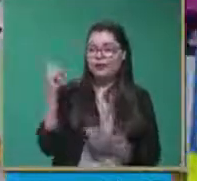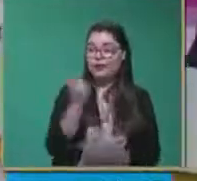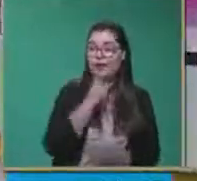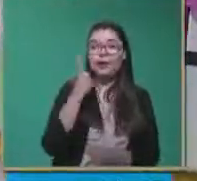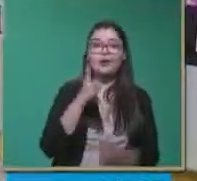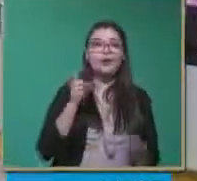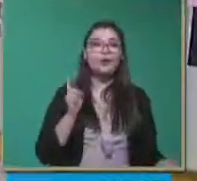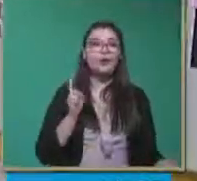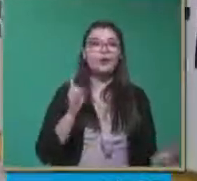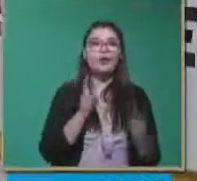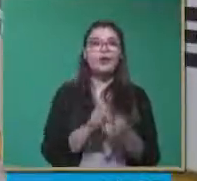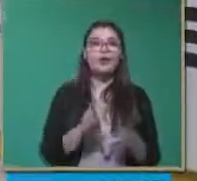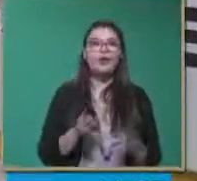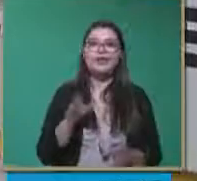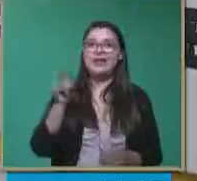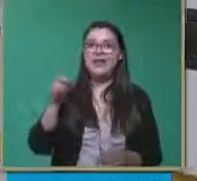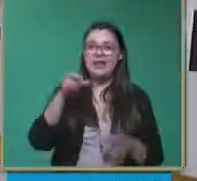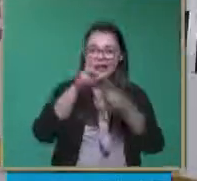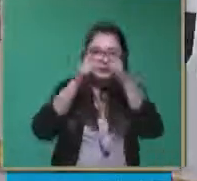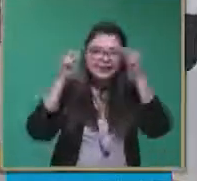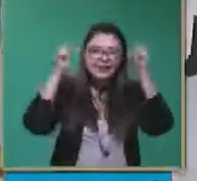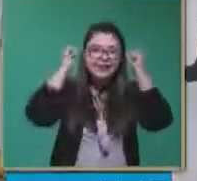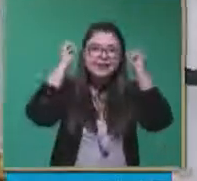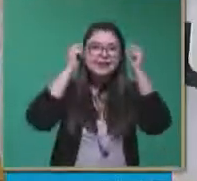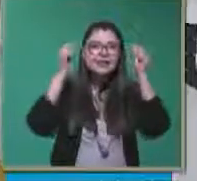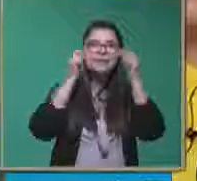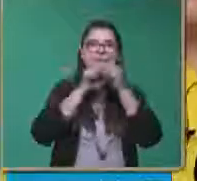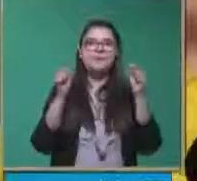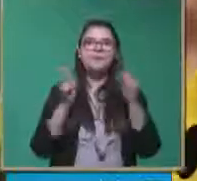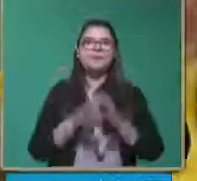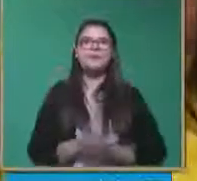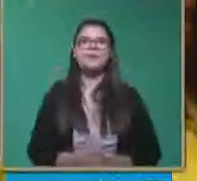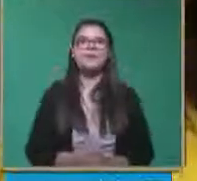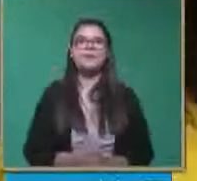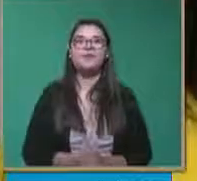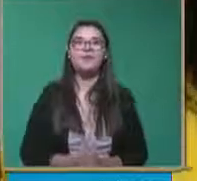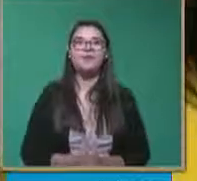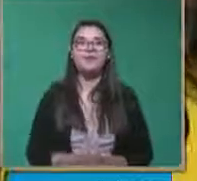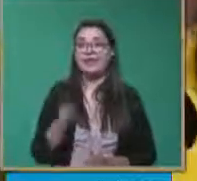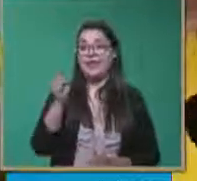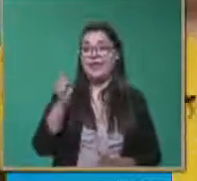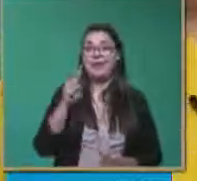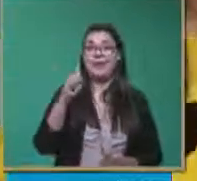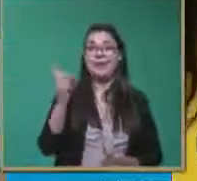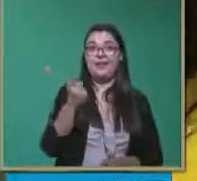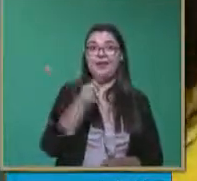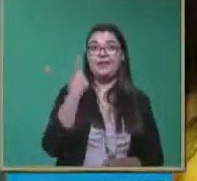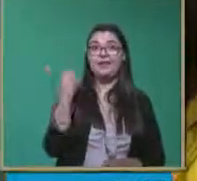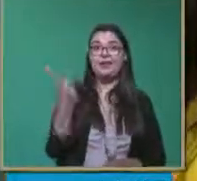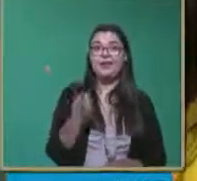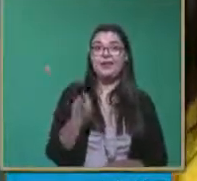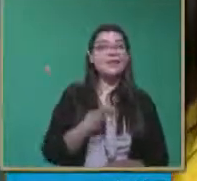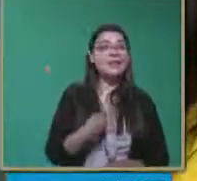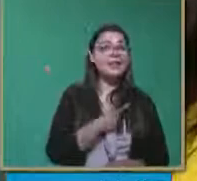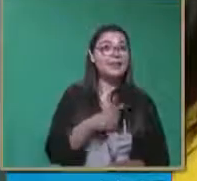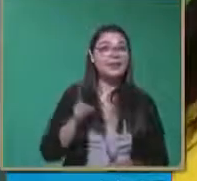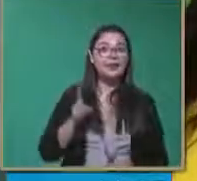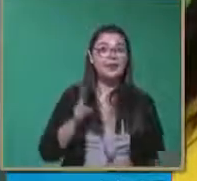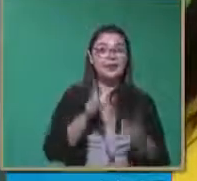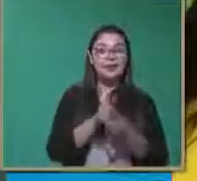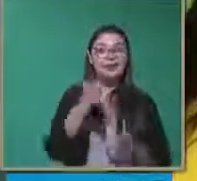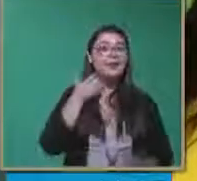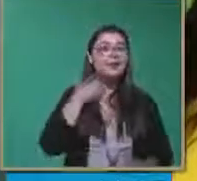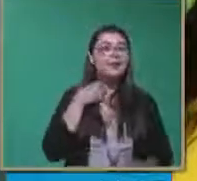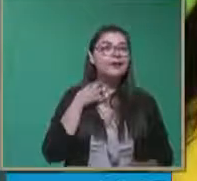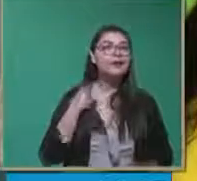poner aquí en medio, me van a tapar los ojos, me voy a dar vueltas y voy a tener que encontrar a